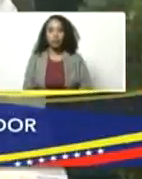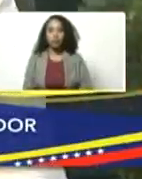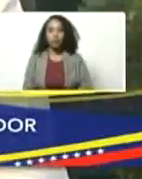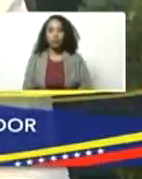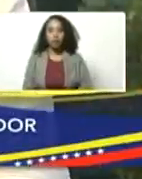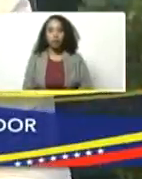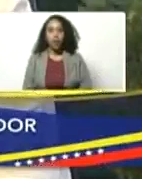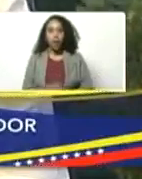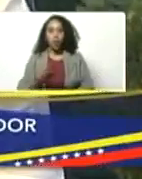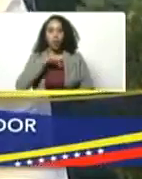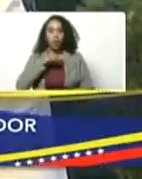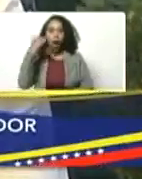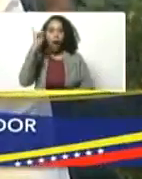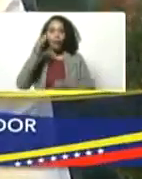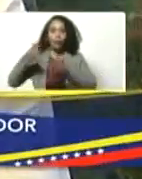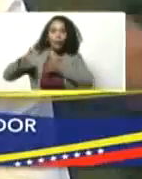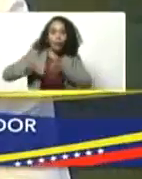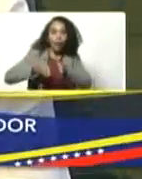estamos en una ruta,